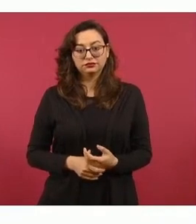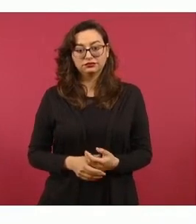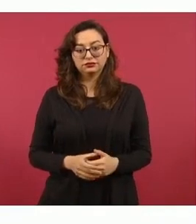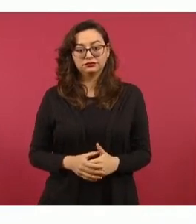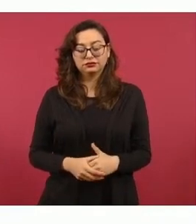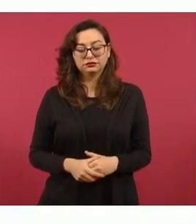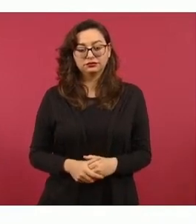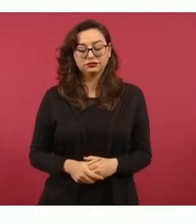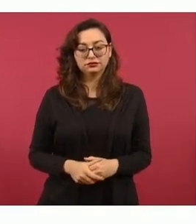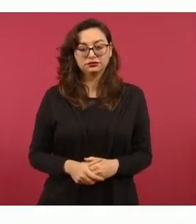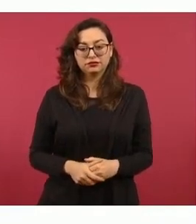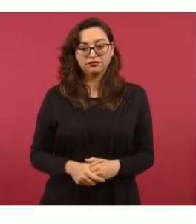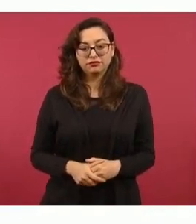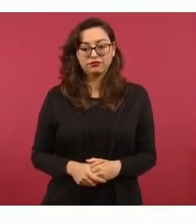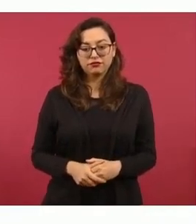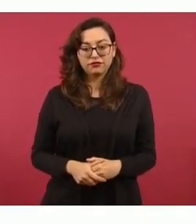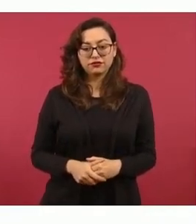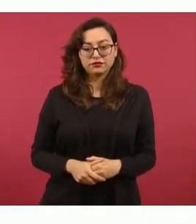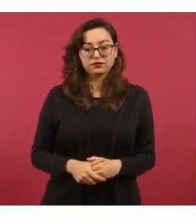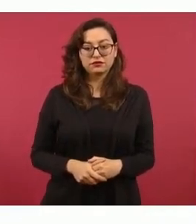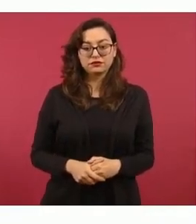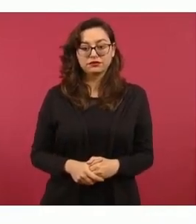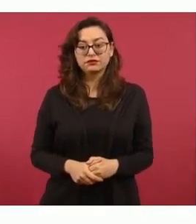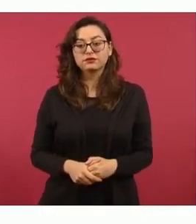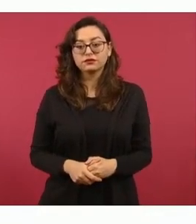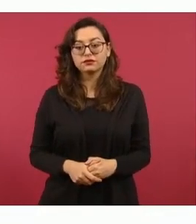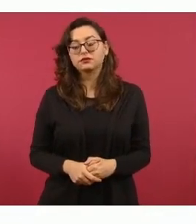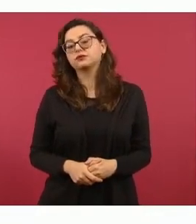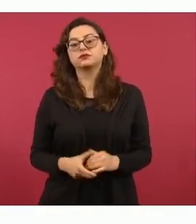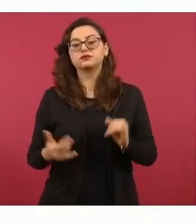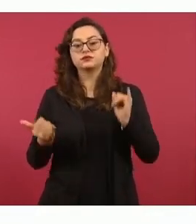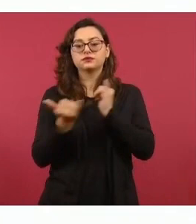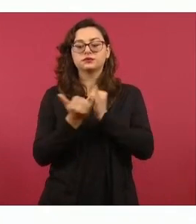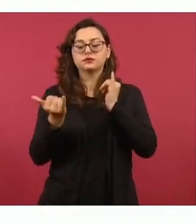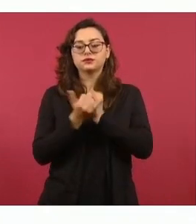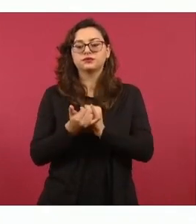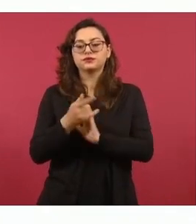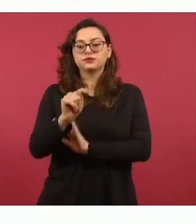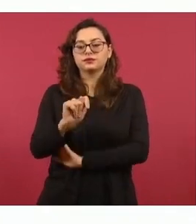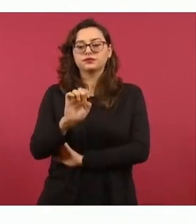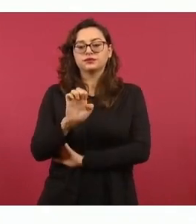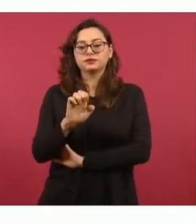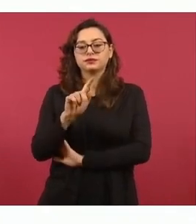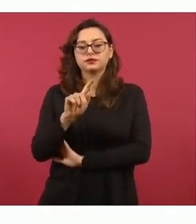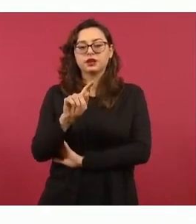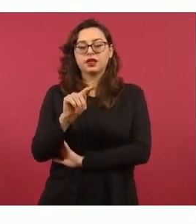Esto pasa también en Teotihuacán,